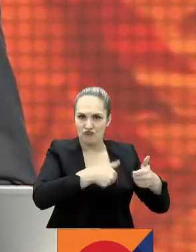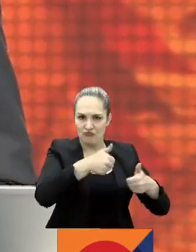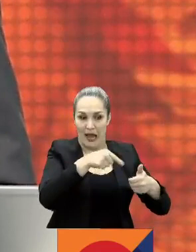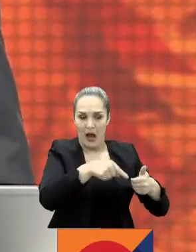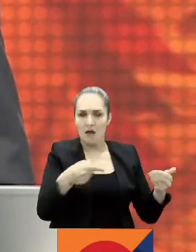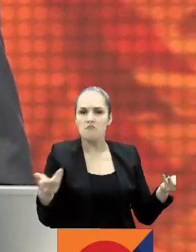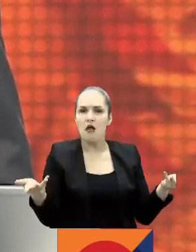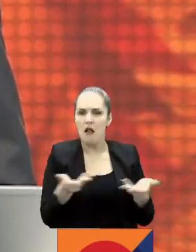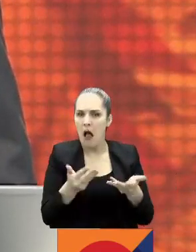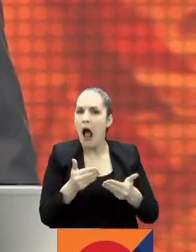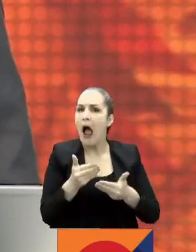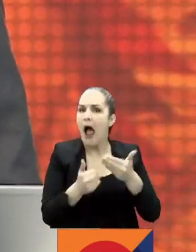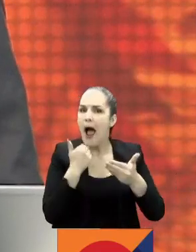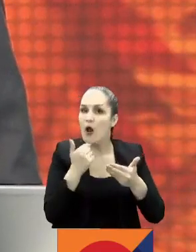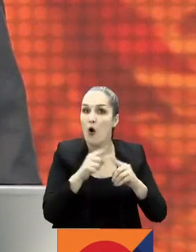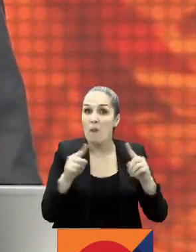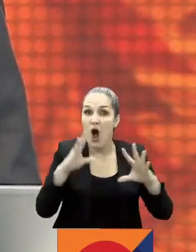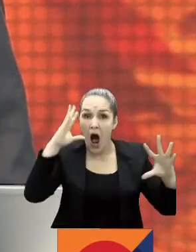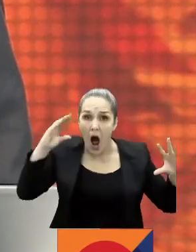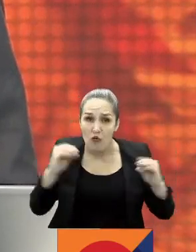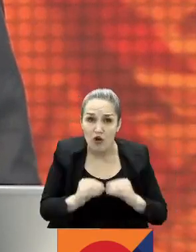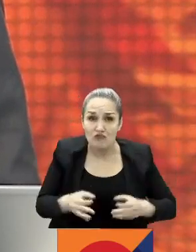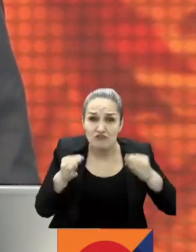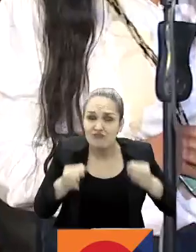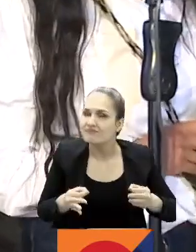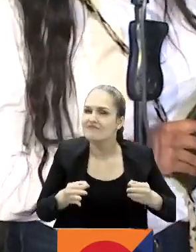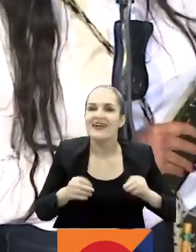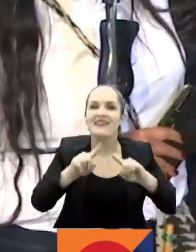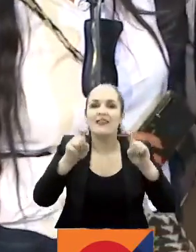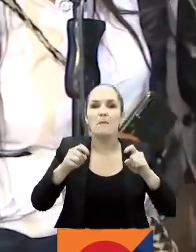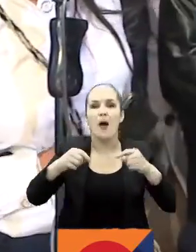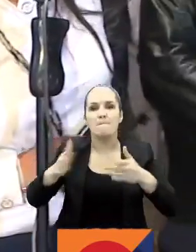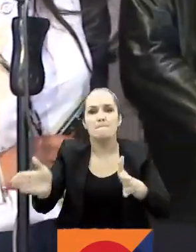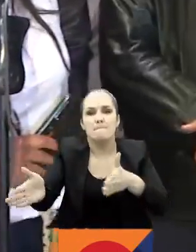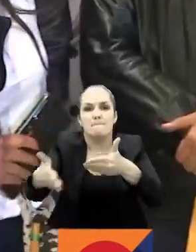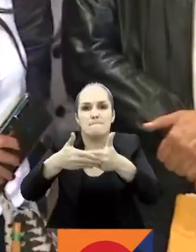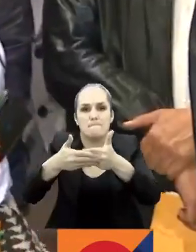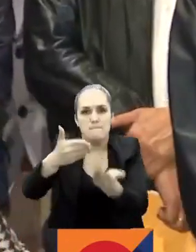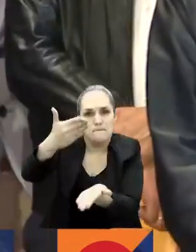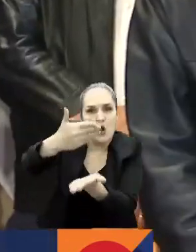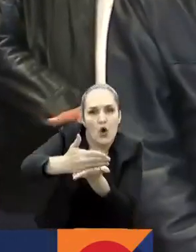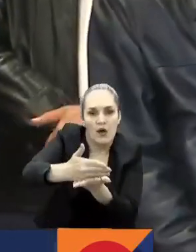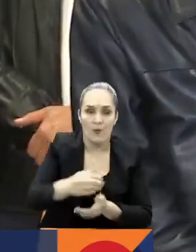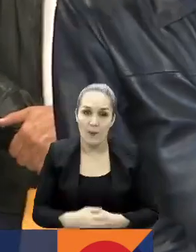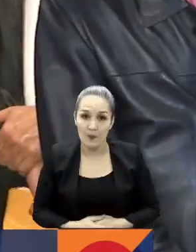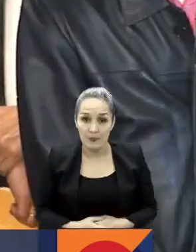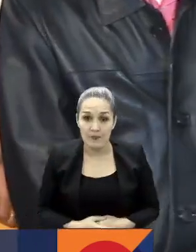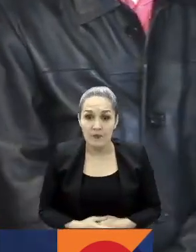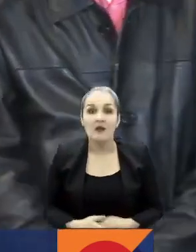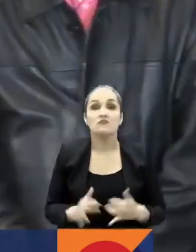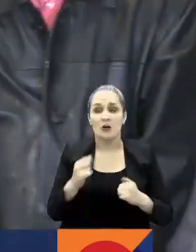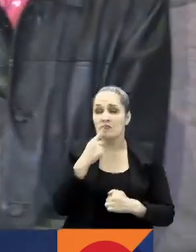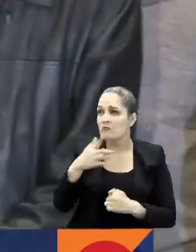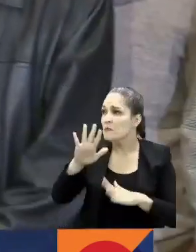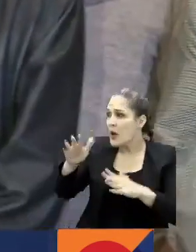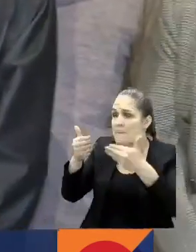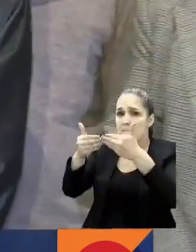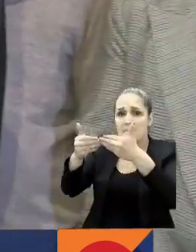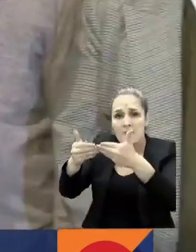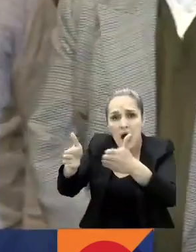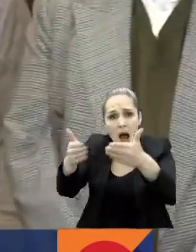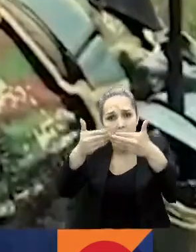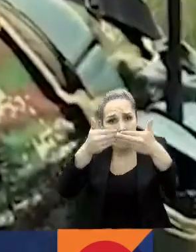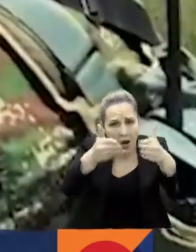en el punto de los bloqueos. Aunque el Comité de Paro se atribuyó los más de 1000 desbloqueos que a la fecha se han presentado en